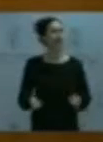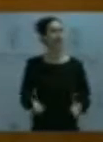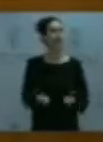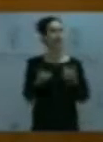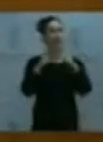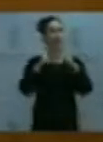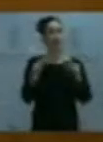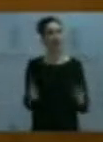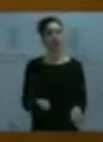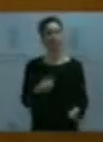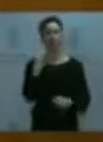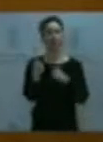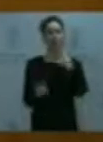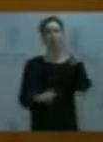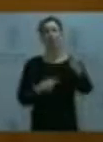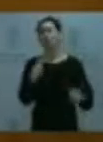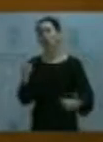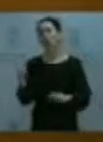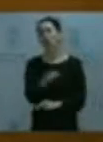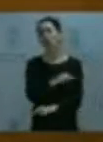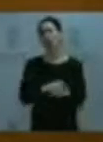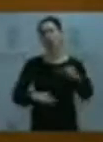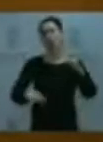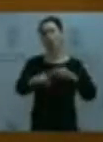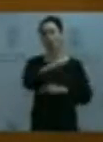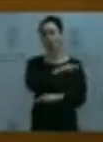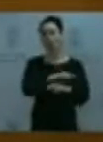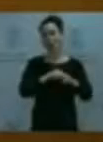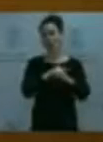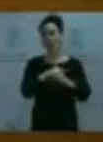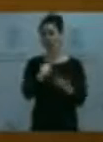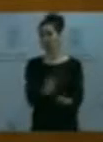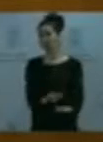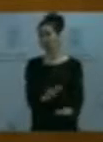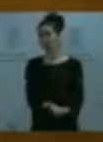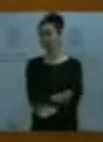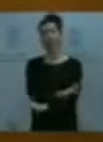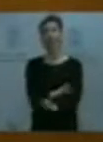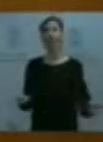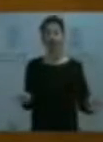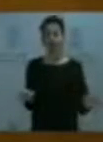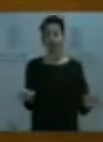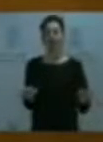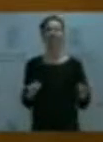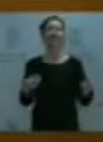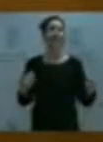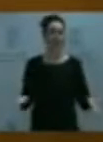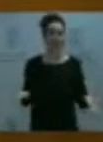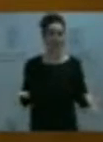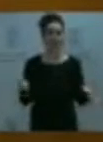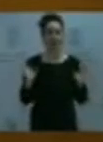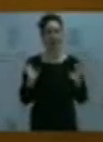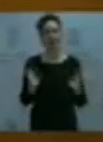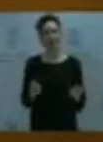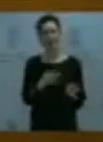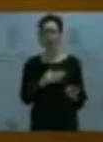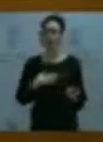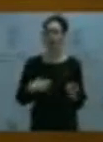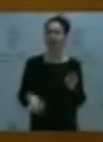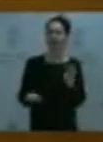pero nada de nada. Y luego, claro, lo traducen todo, porque tienen un, modelo de familia, yo diría que